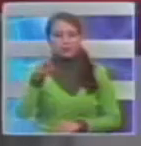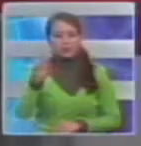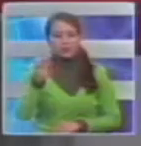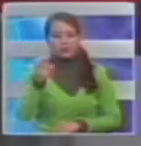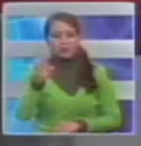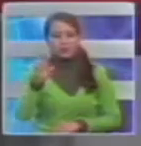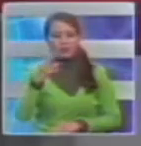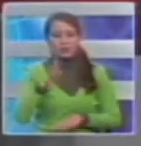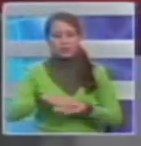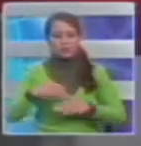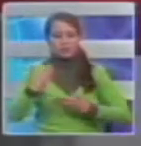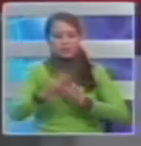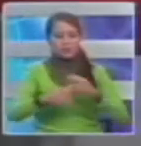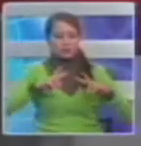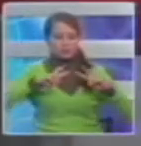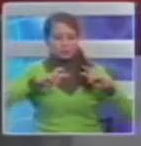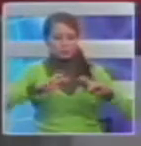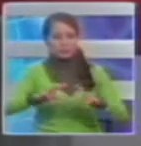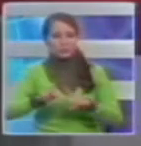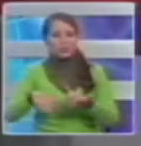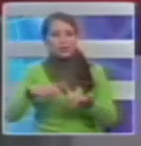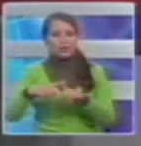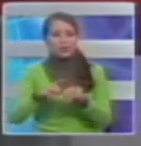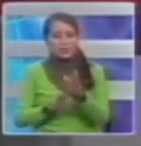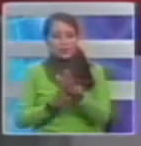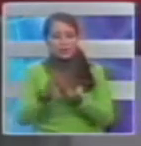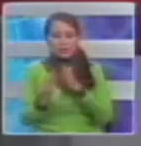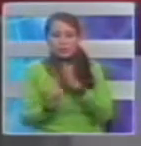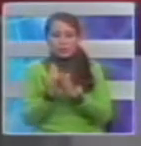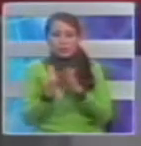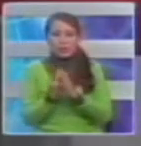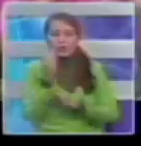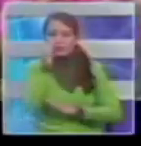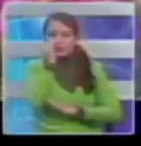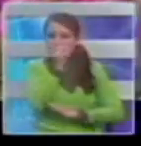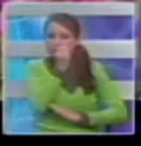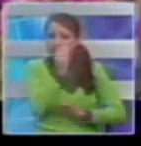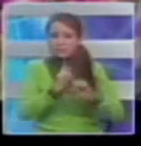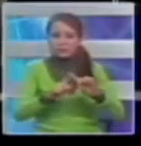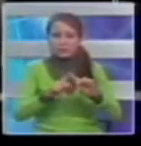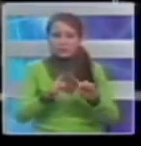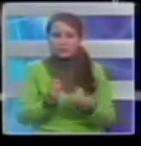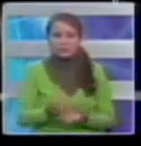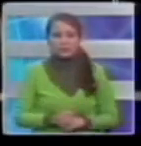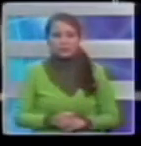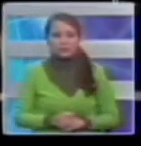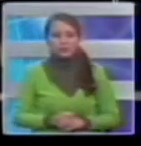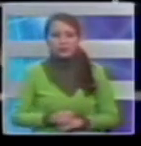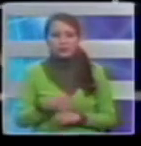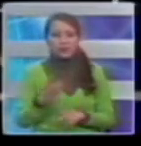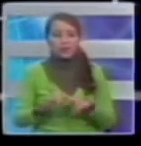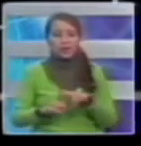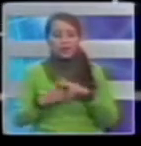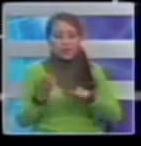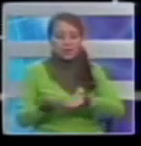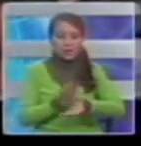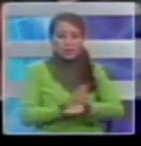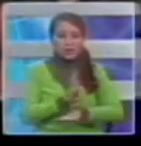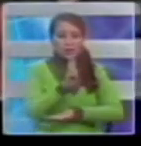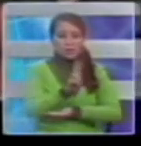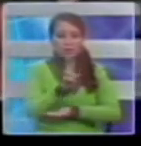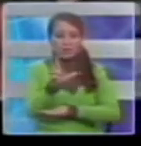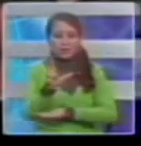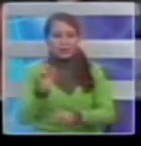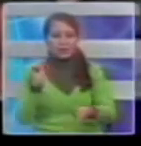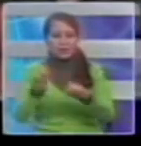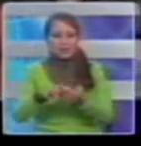Ecuador en el proceso de investigación y también desarrollo de nuevas especies de plantas ornamentales lleva a cabo desde el 23